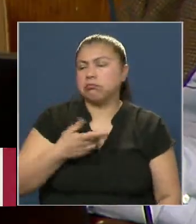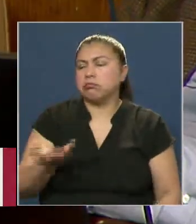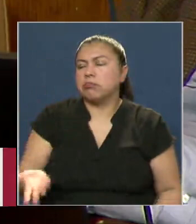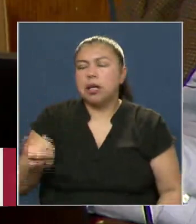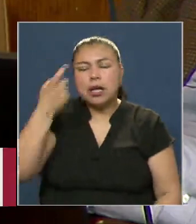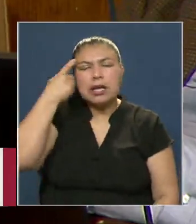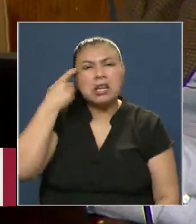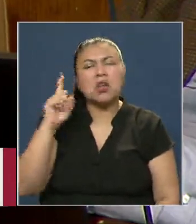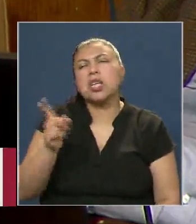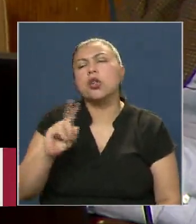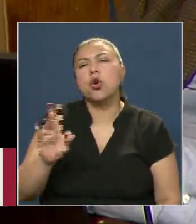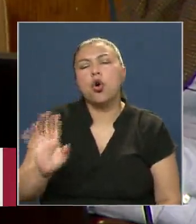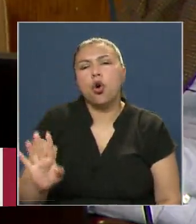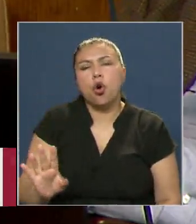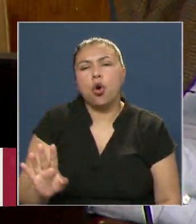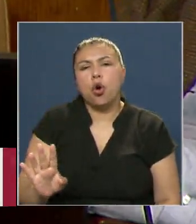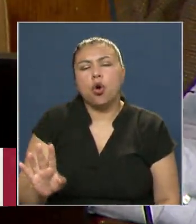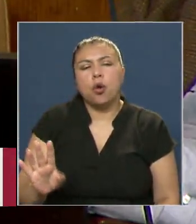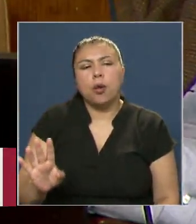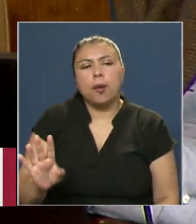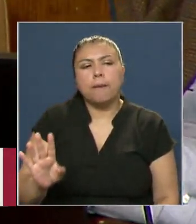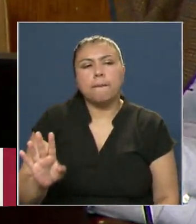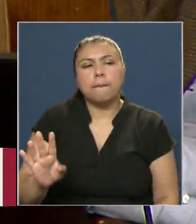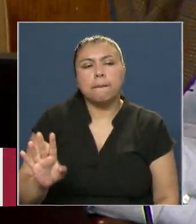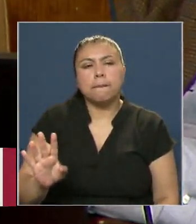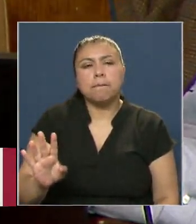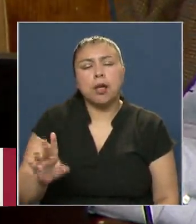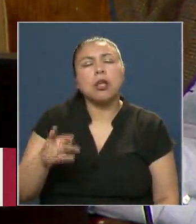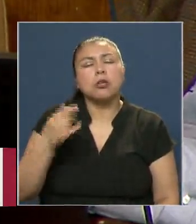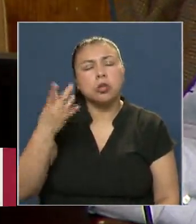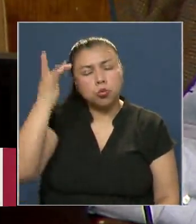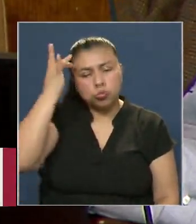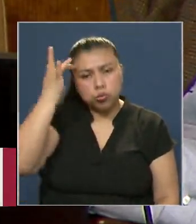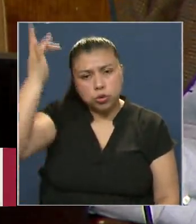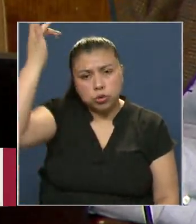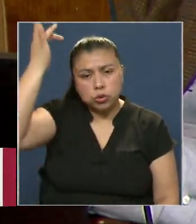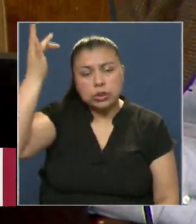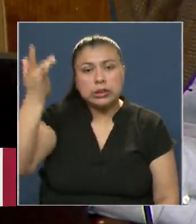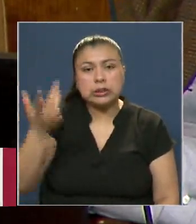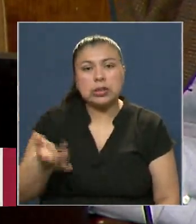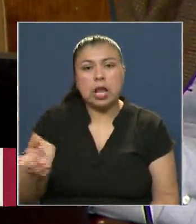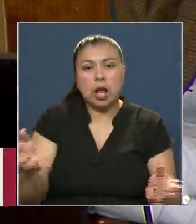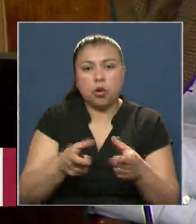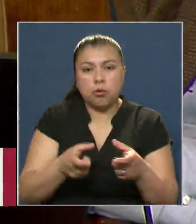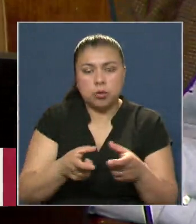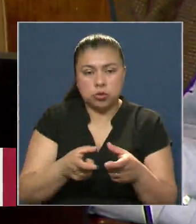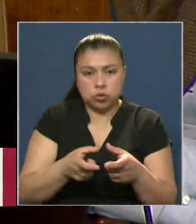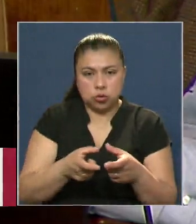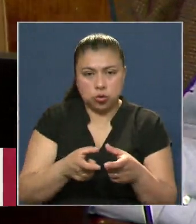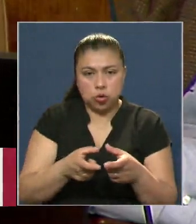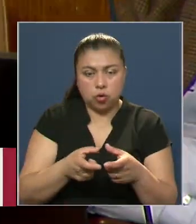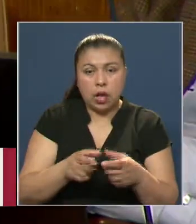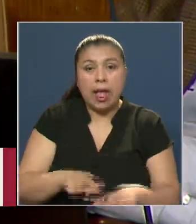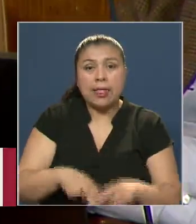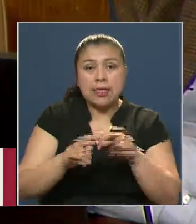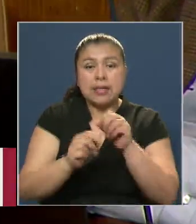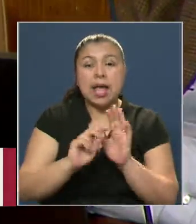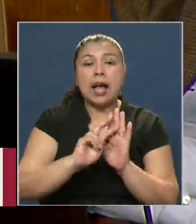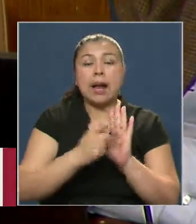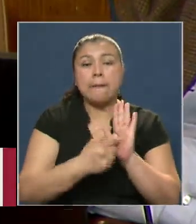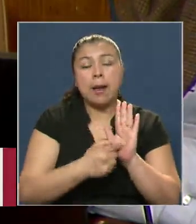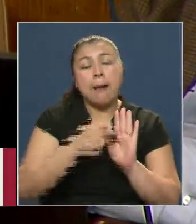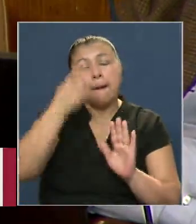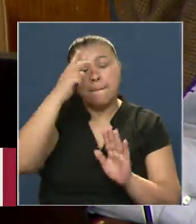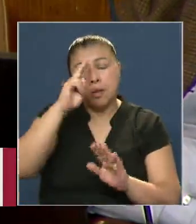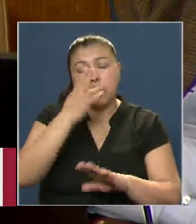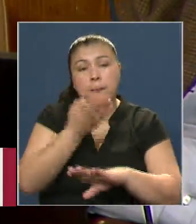creo que no es conveniente, y creo que ha sido sabio por parte de la comisión de cambiar, pero yo pediría de